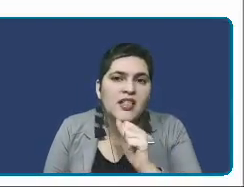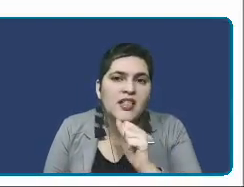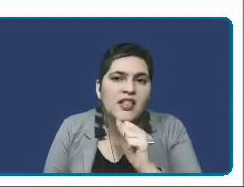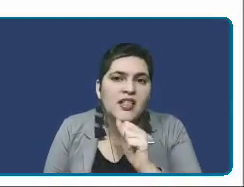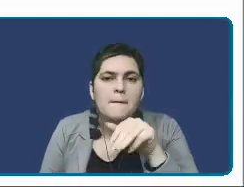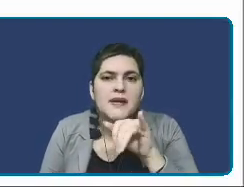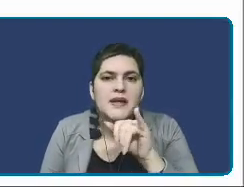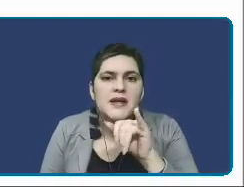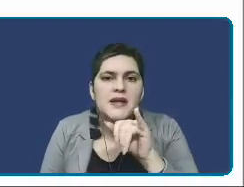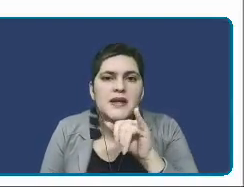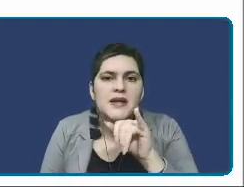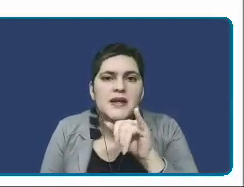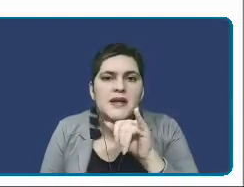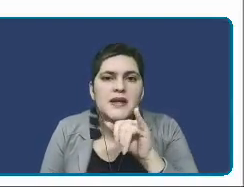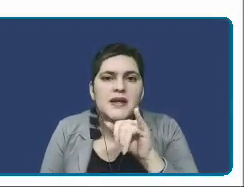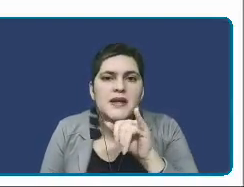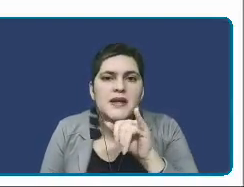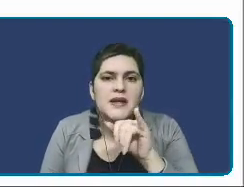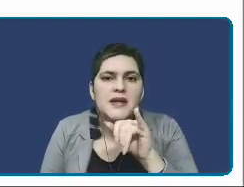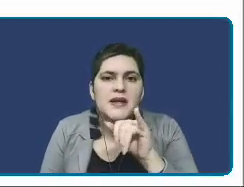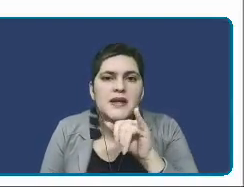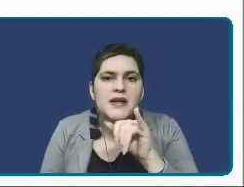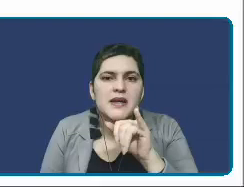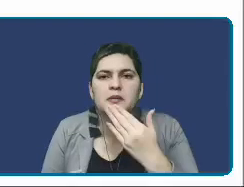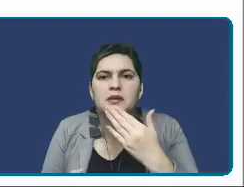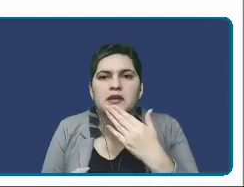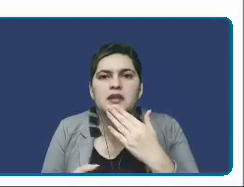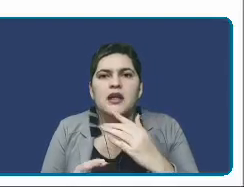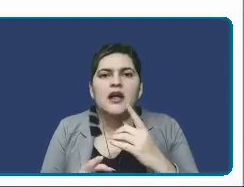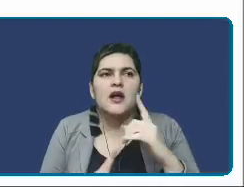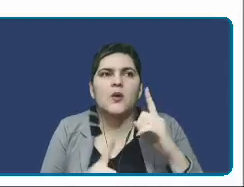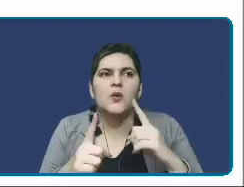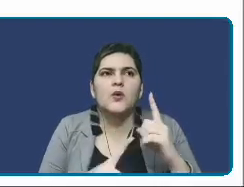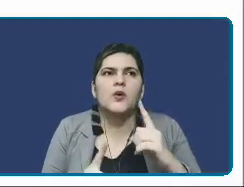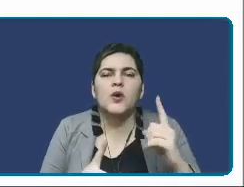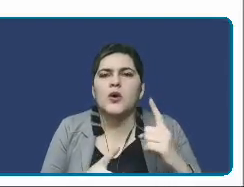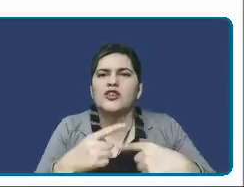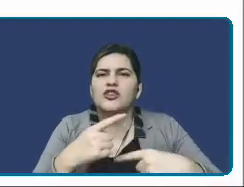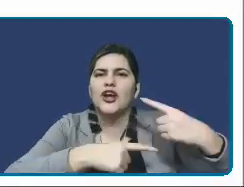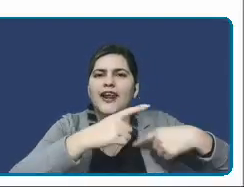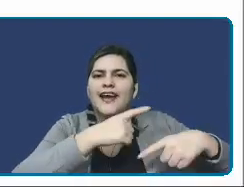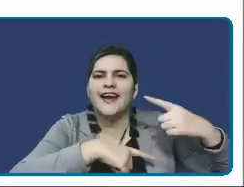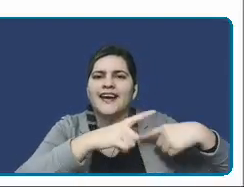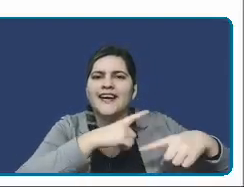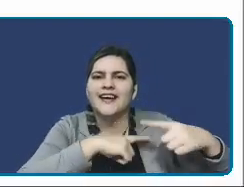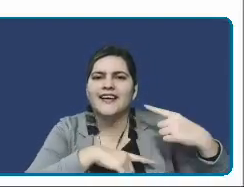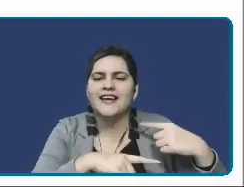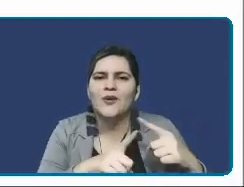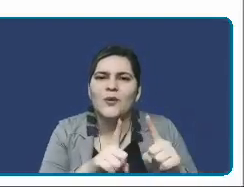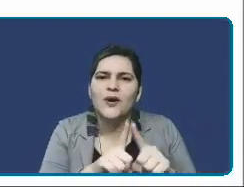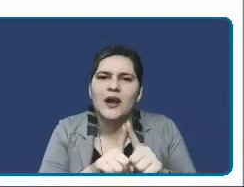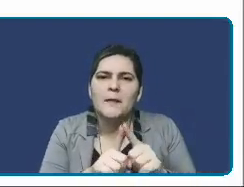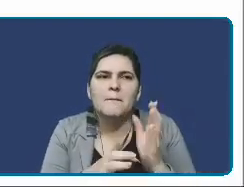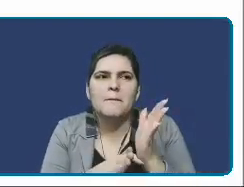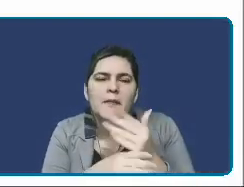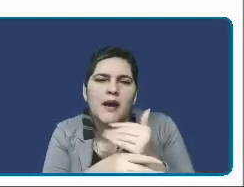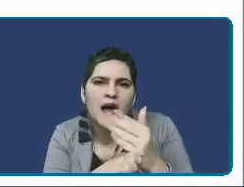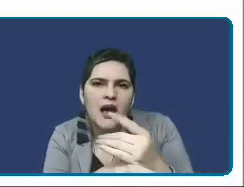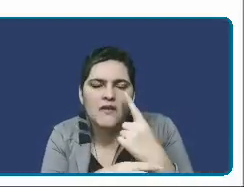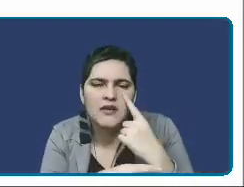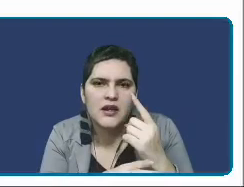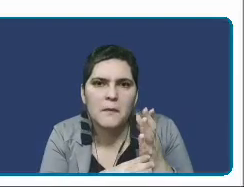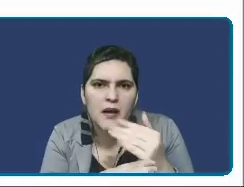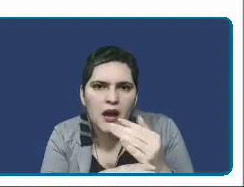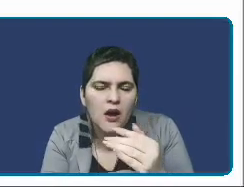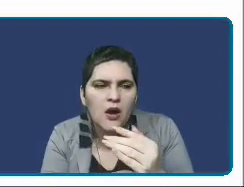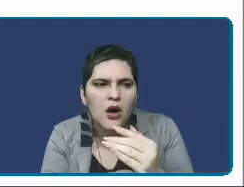Y también por cosas que son como históricas de que los pescados pueden estar también como